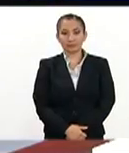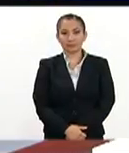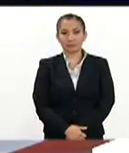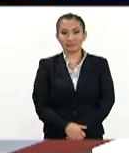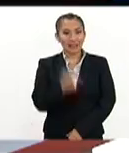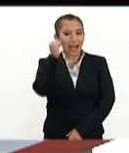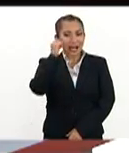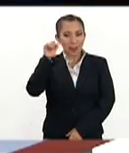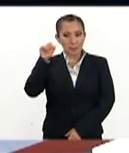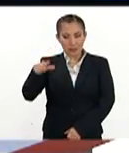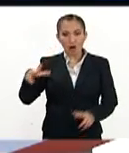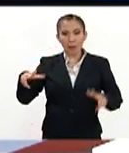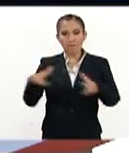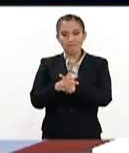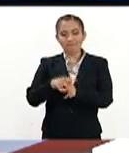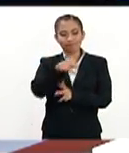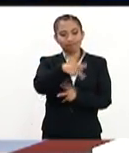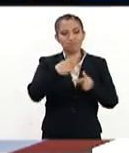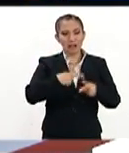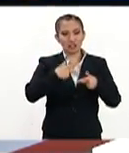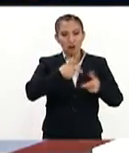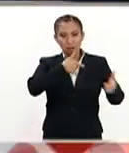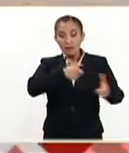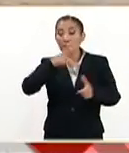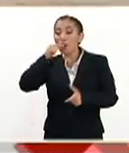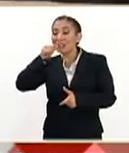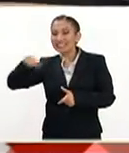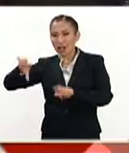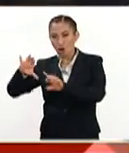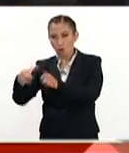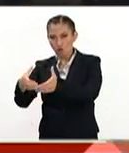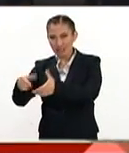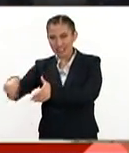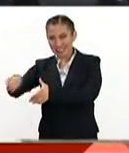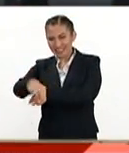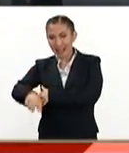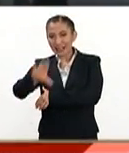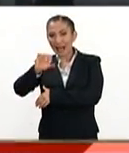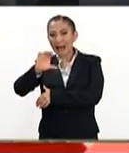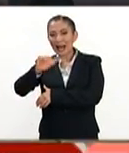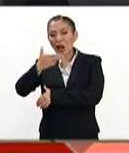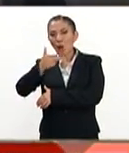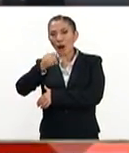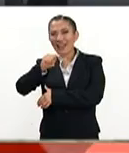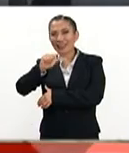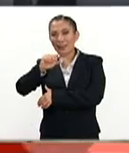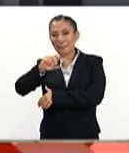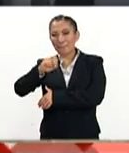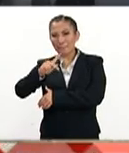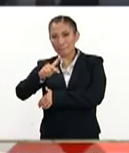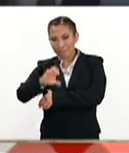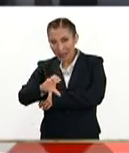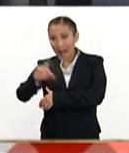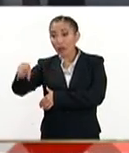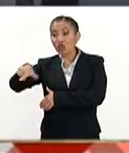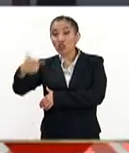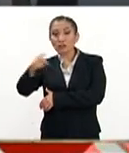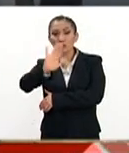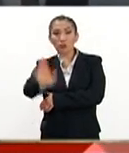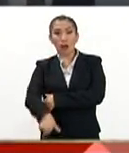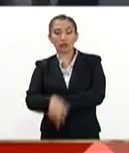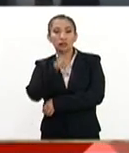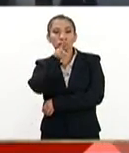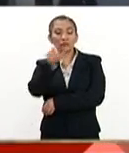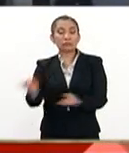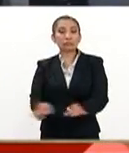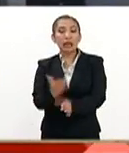Y en Guerrero, enfrentamientos entre civiles armados y policías comunitarios de Cacahuatepec dejaron 12 muertos. El primer incidente ocurrió